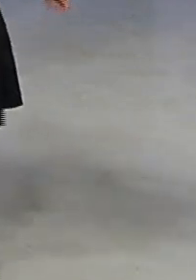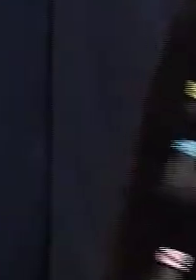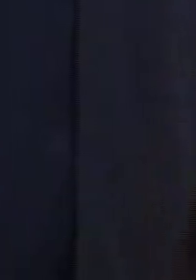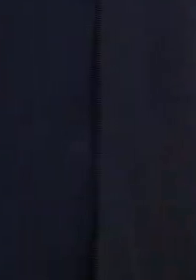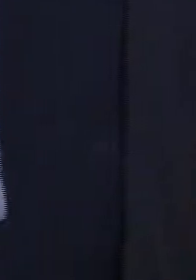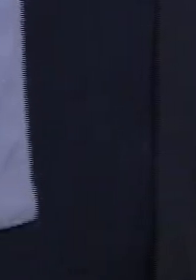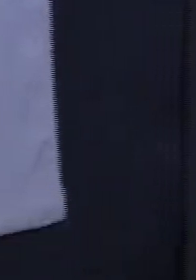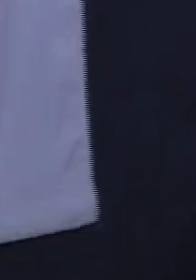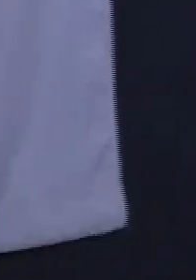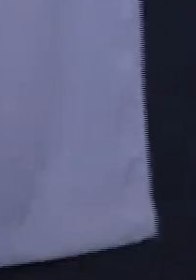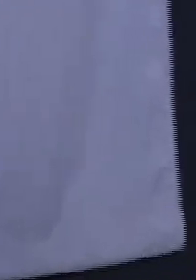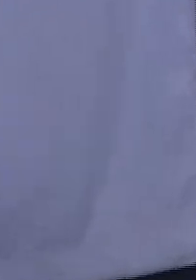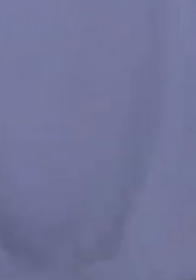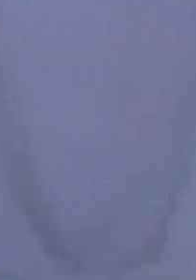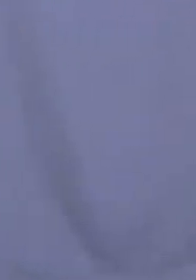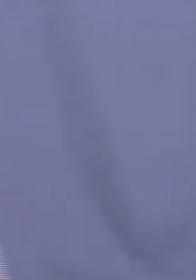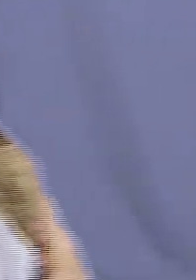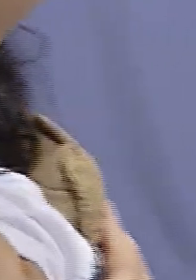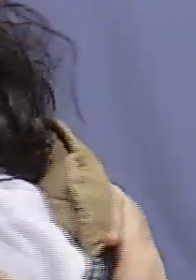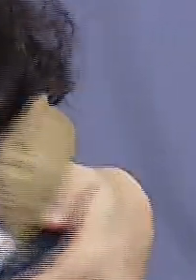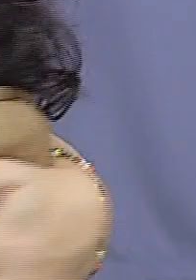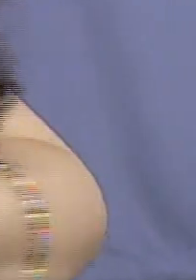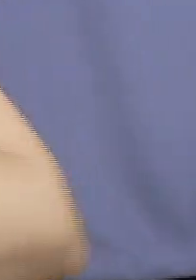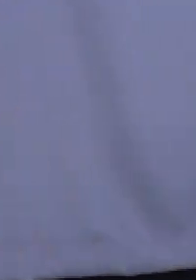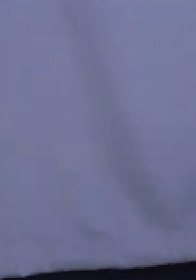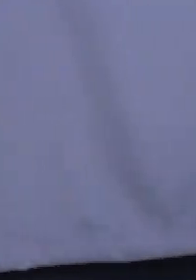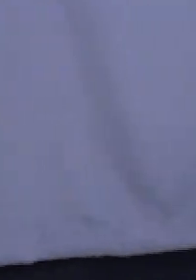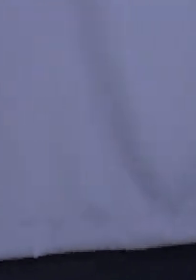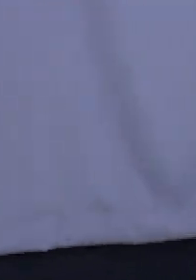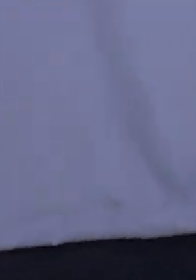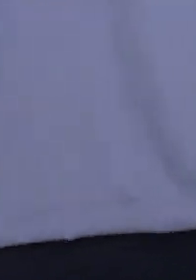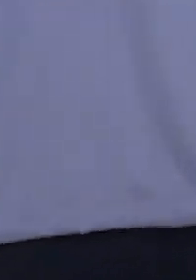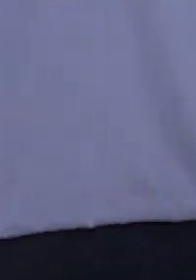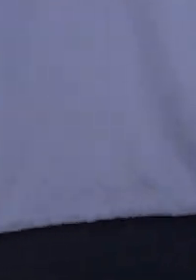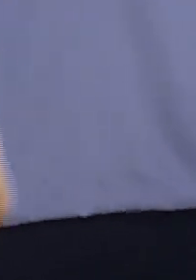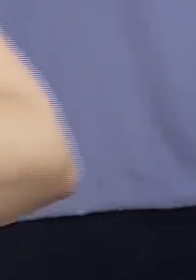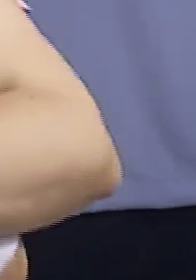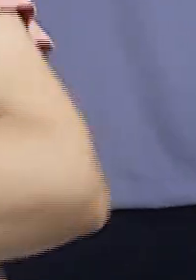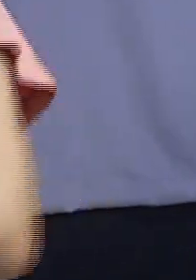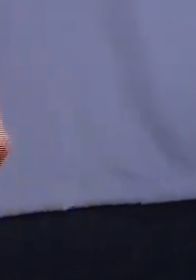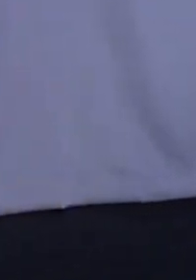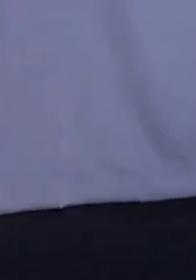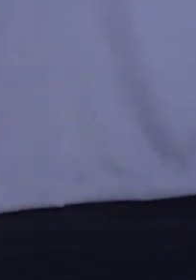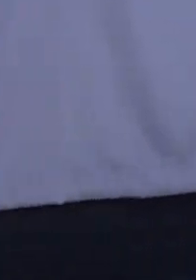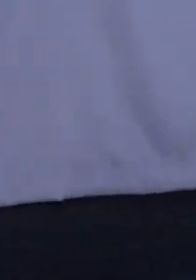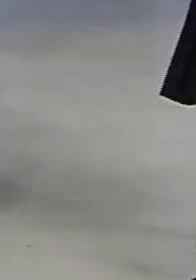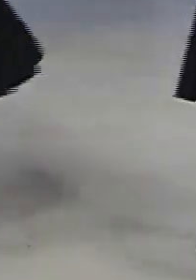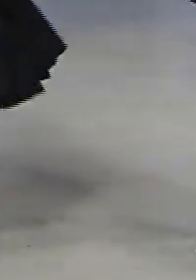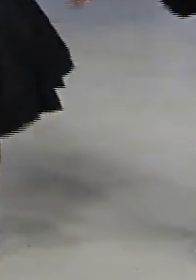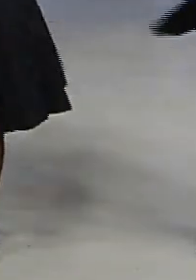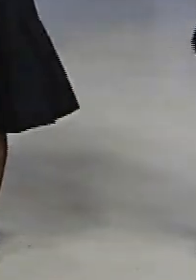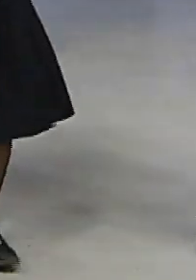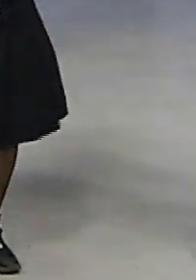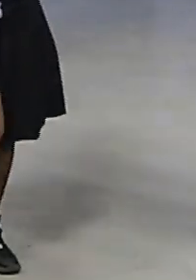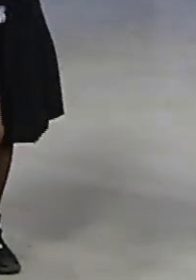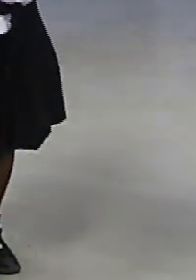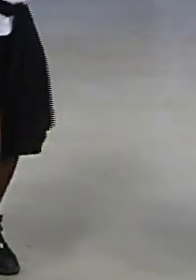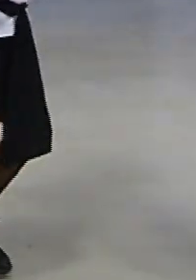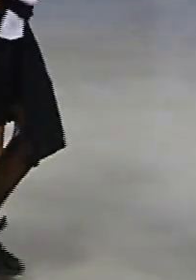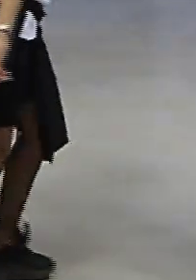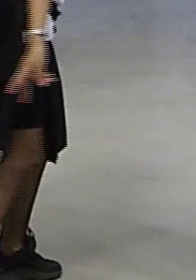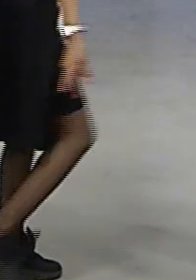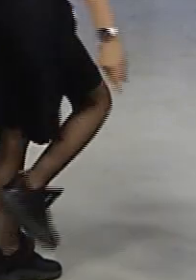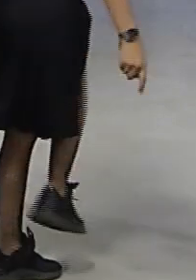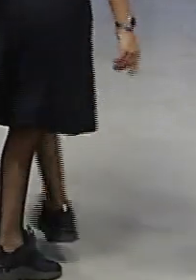Válgame mujer Pues que no veo Qué bonita es tu